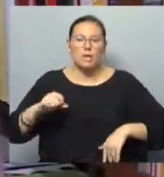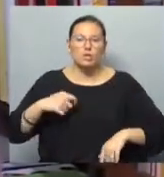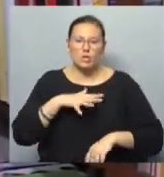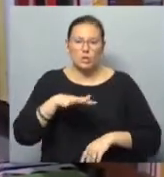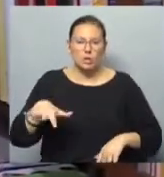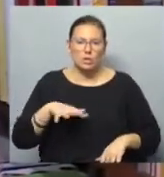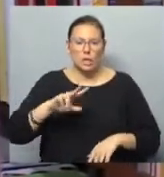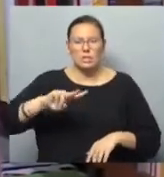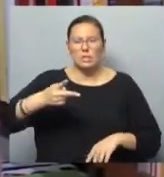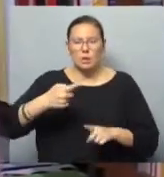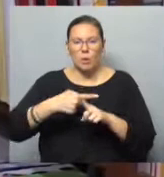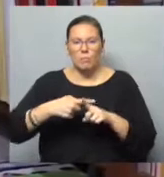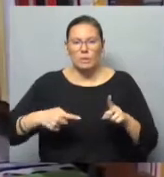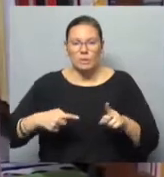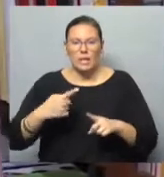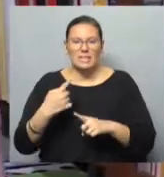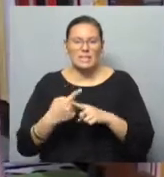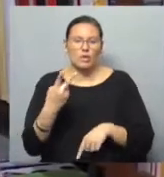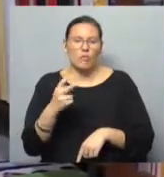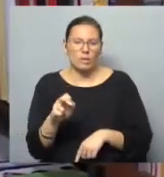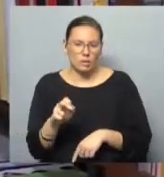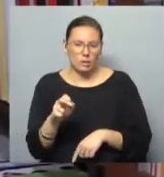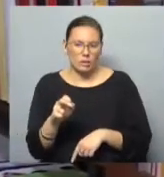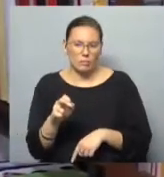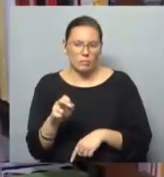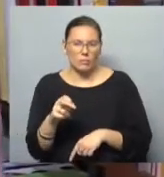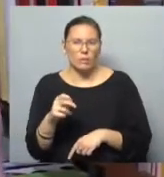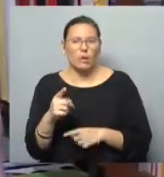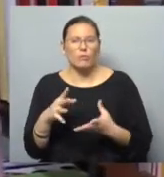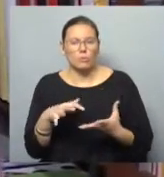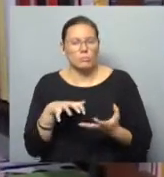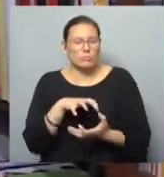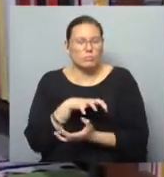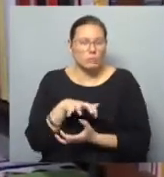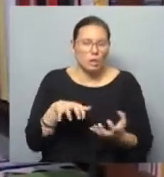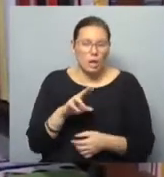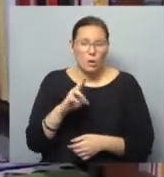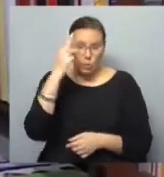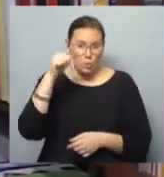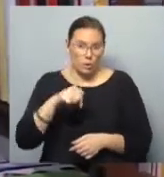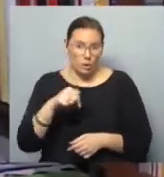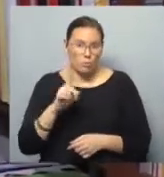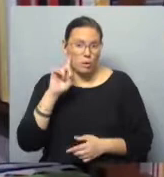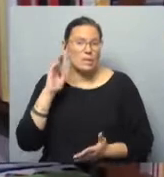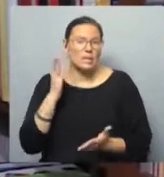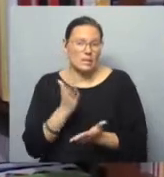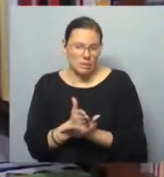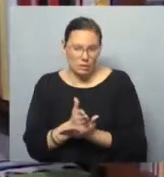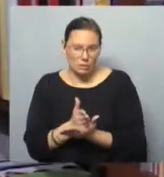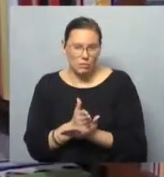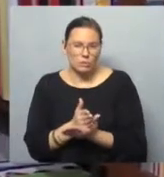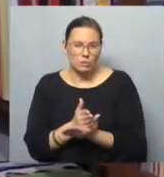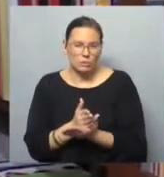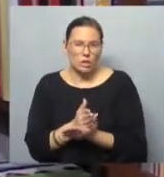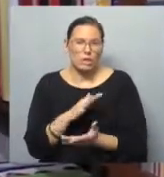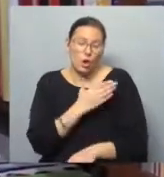de la segunda mitad del siglo XX, que fue muy convulsionado en Uruguay, ¿verdad?, por la dictadura y por